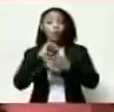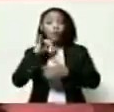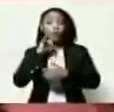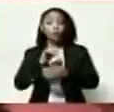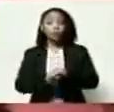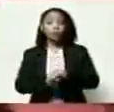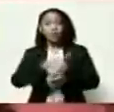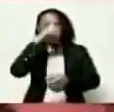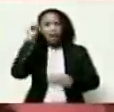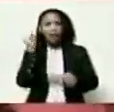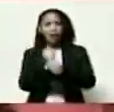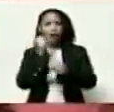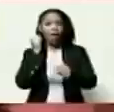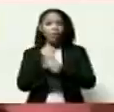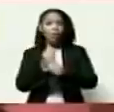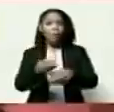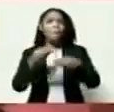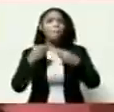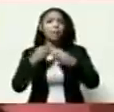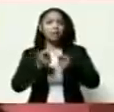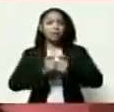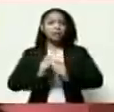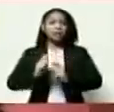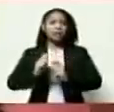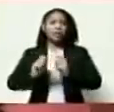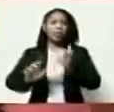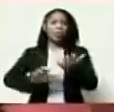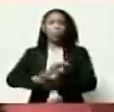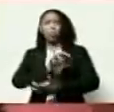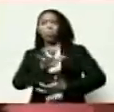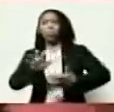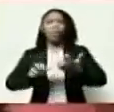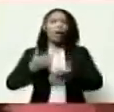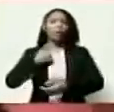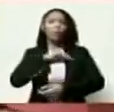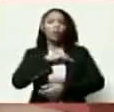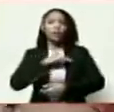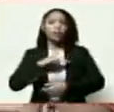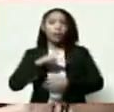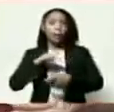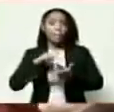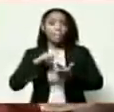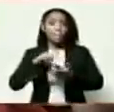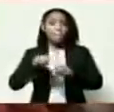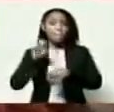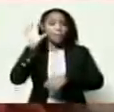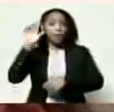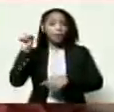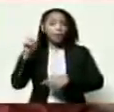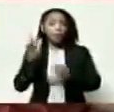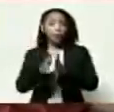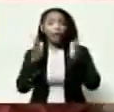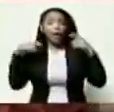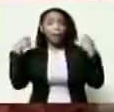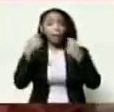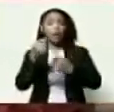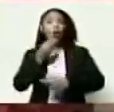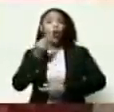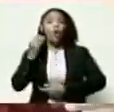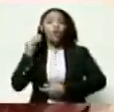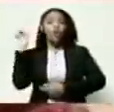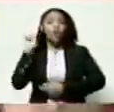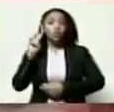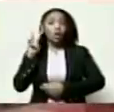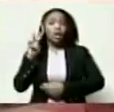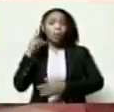trabajando para tratar de destruir a nuestra patria, una gran campaña para que los jóvenes venezolanos se